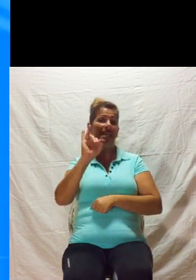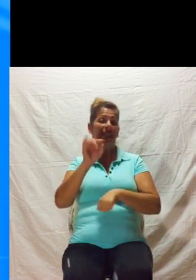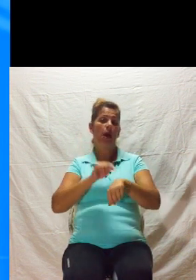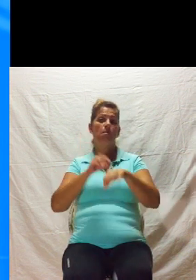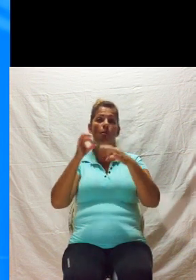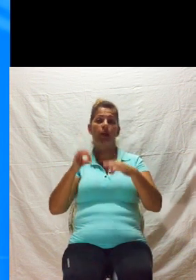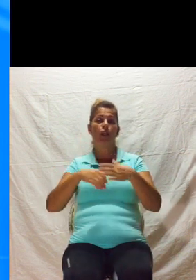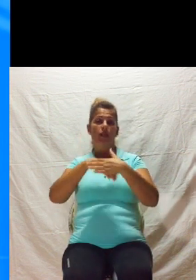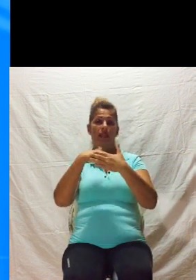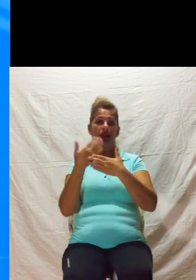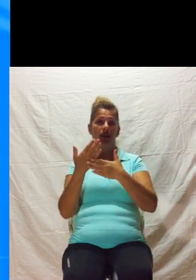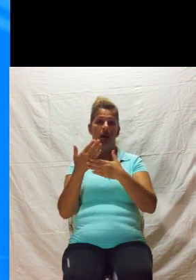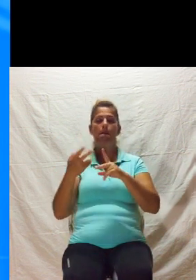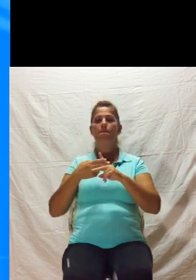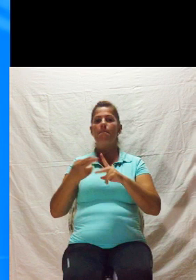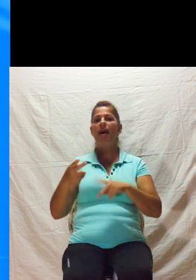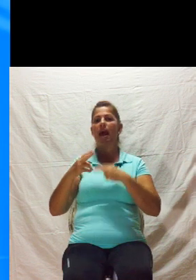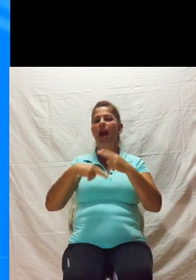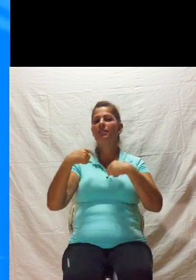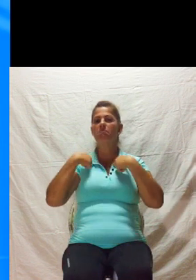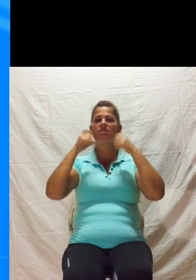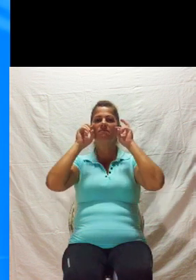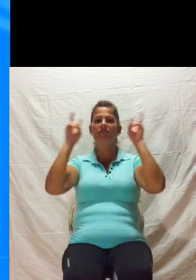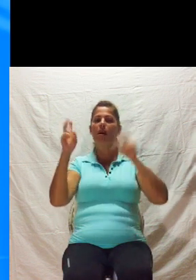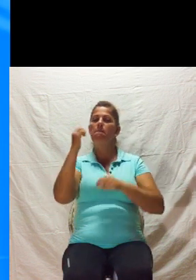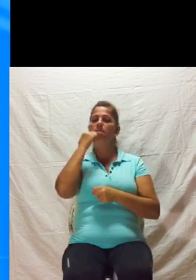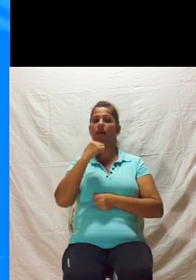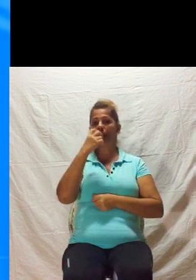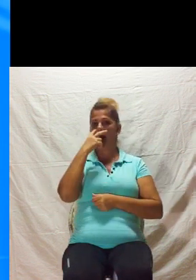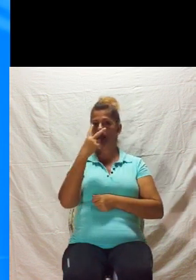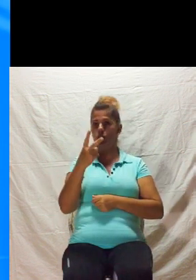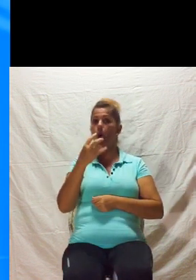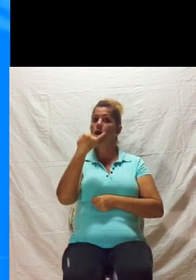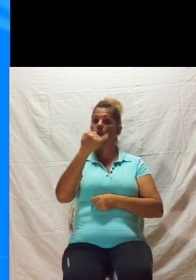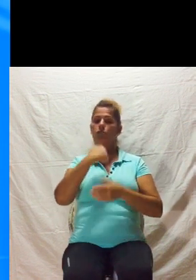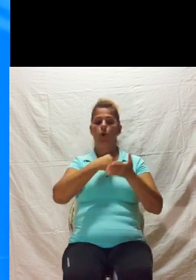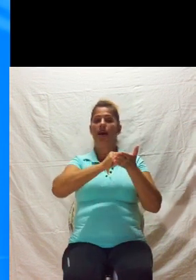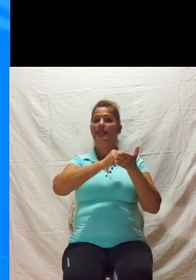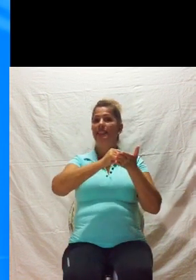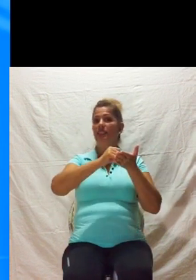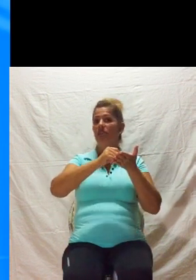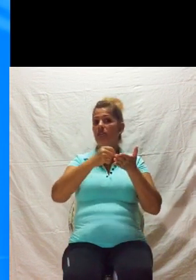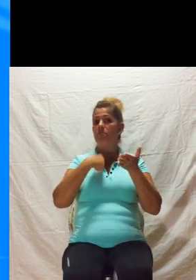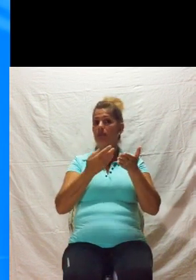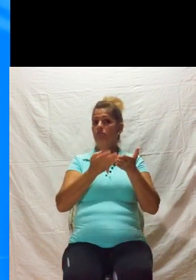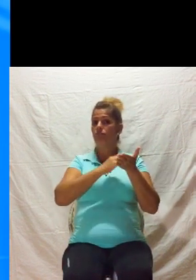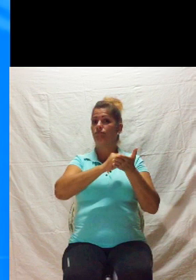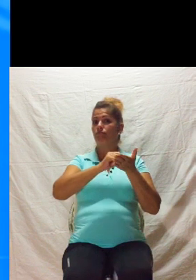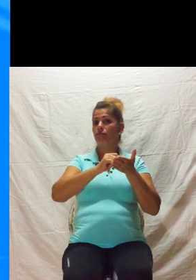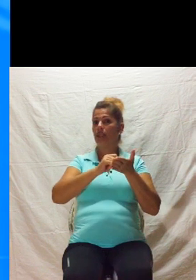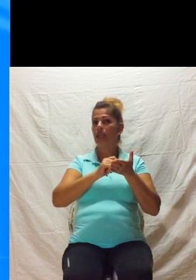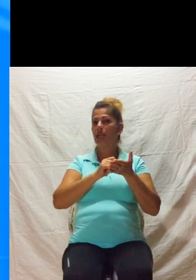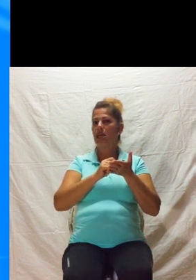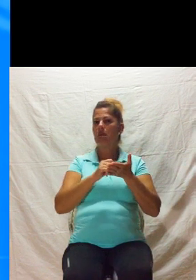especialmente los 7 momentos del día para construir mi vida atenta. Y tomo nota en mi